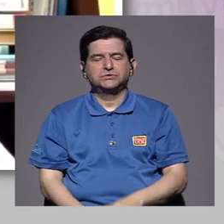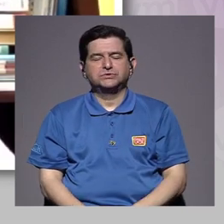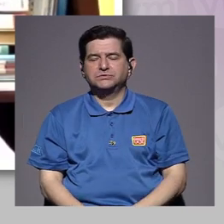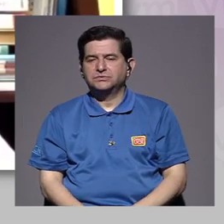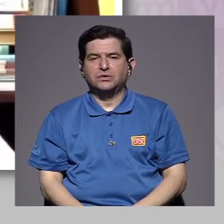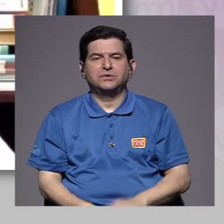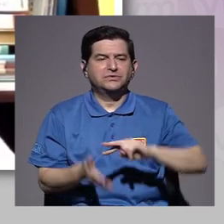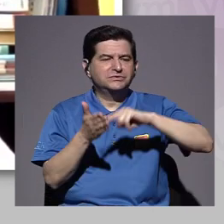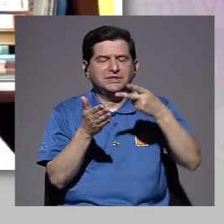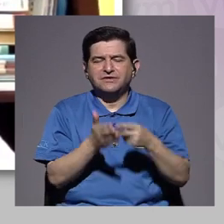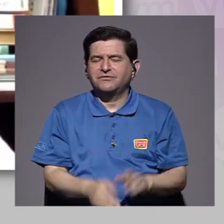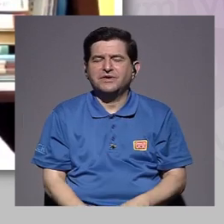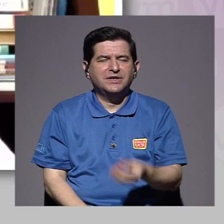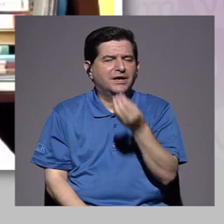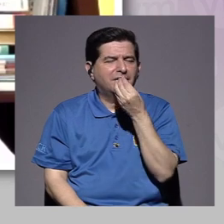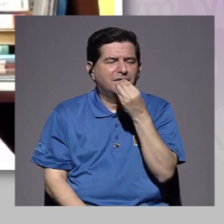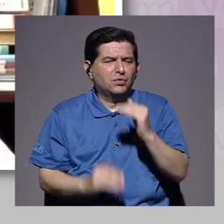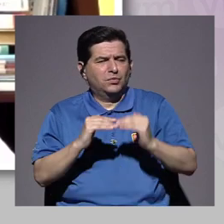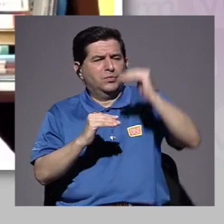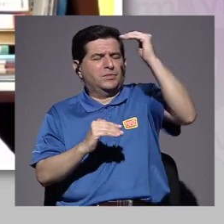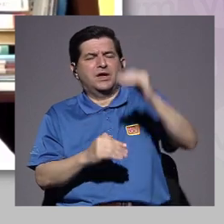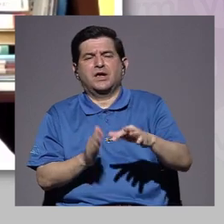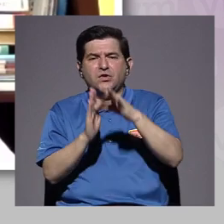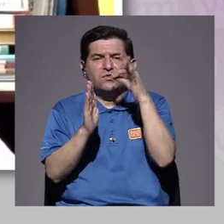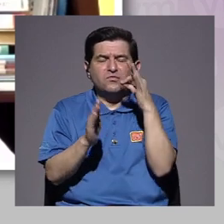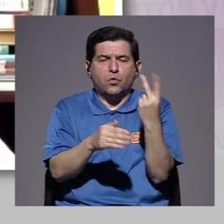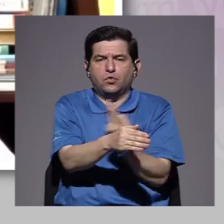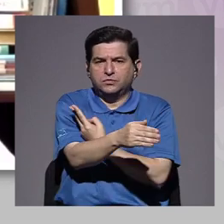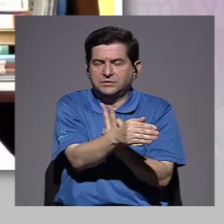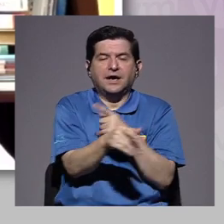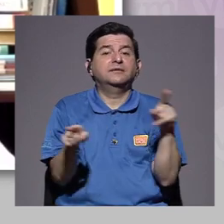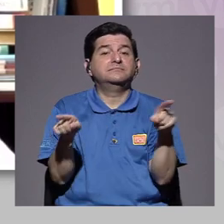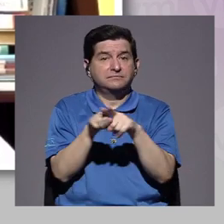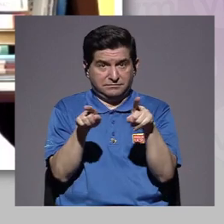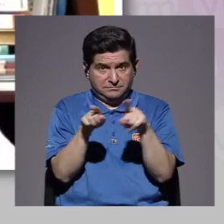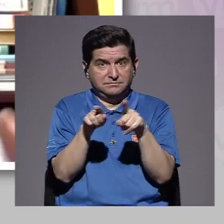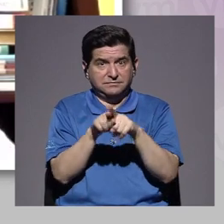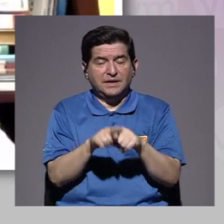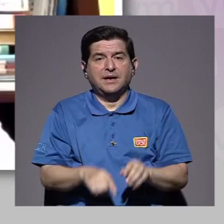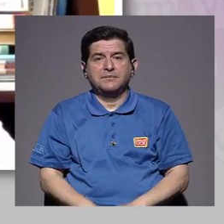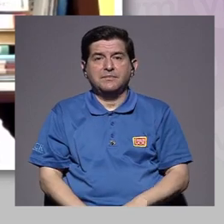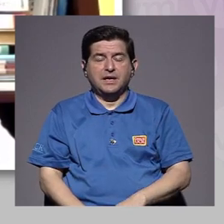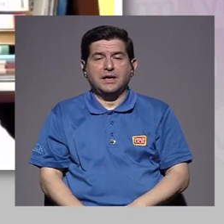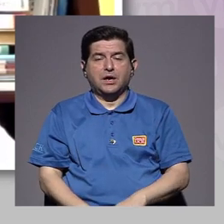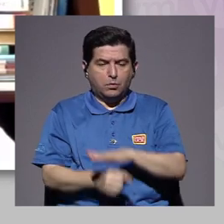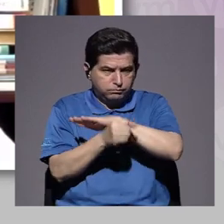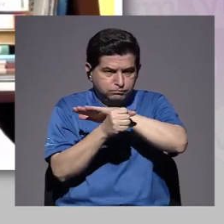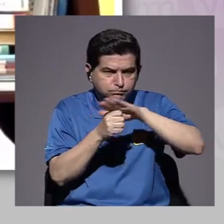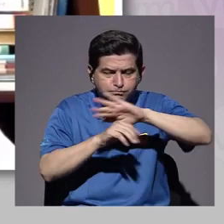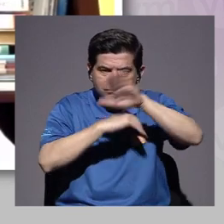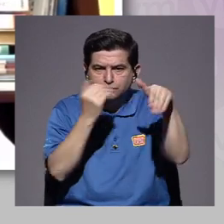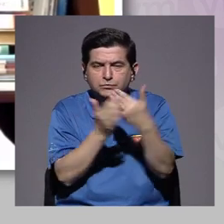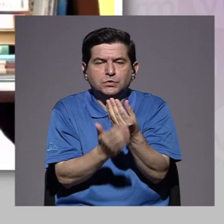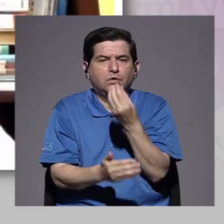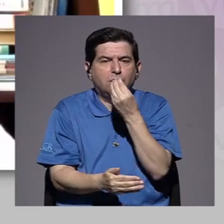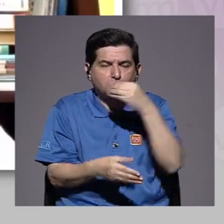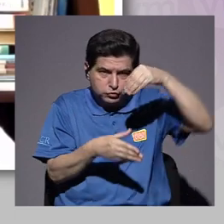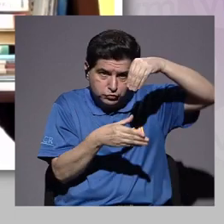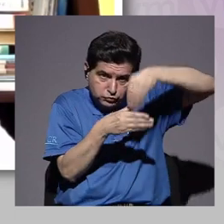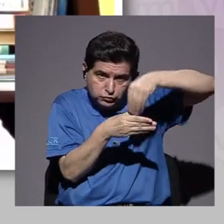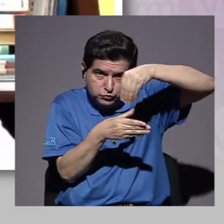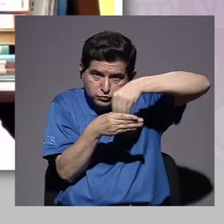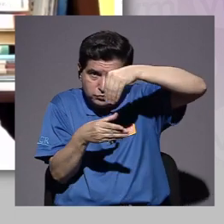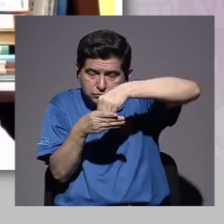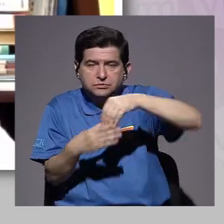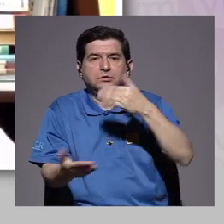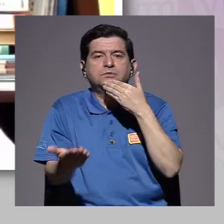consumo alto de frutas y vegetales, sino que también tenemos que tener como un consumo integral de todos los alimentos para